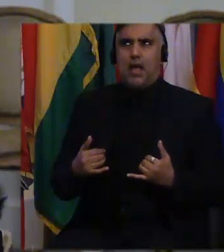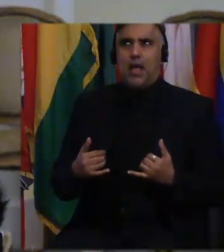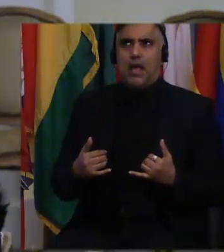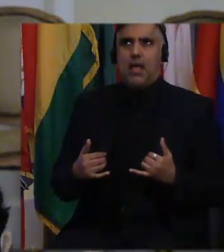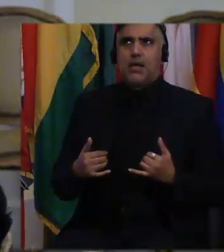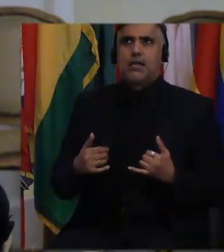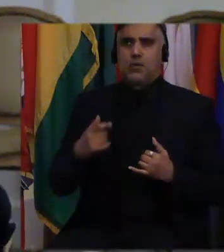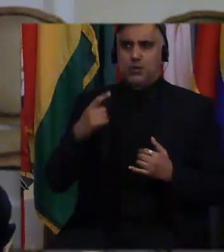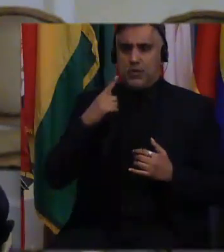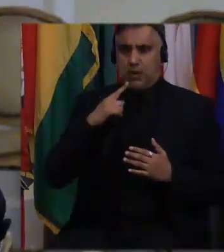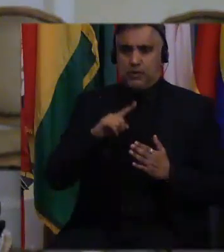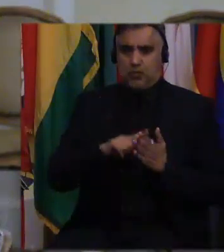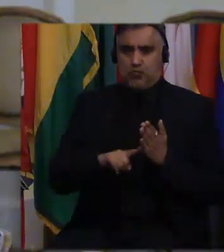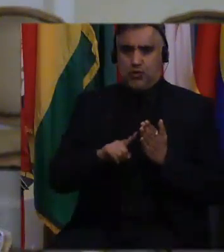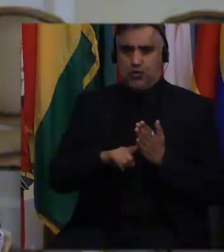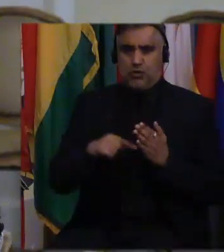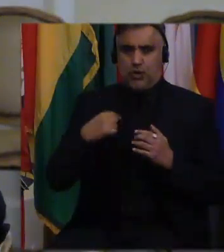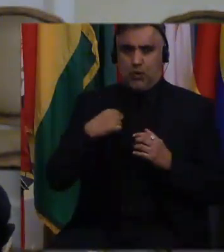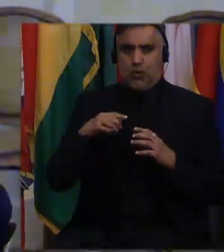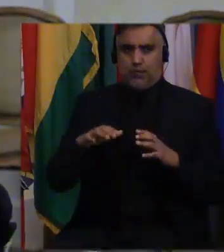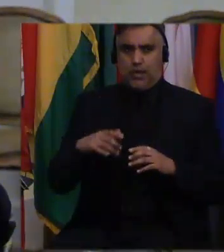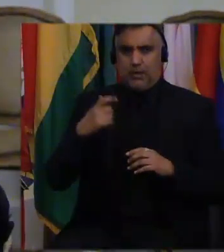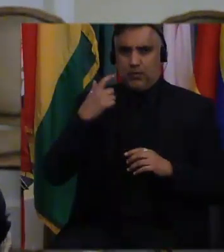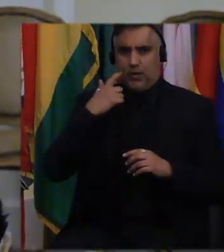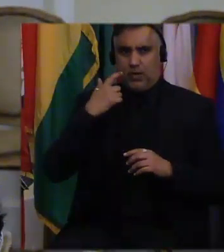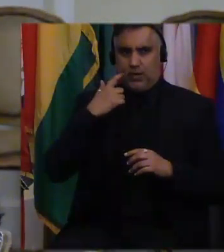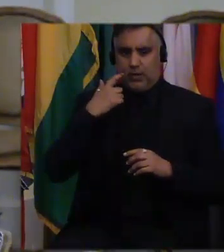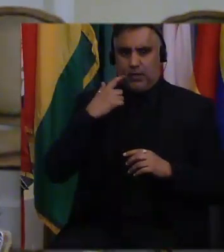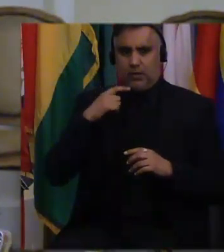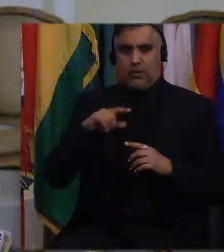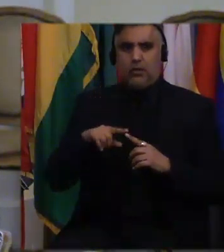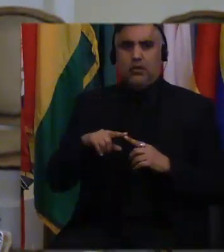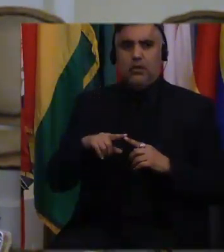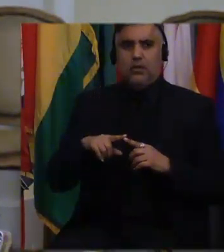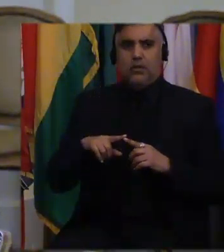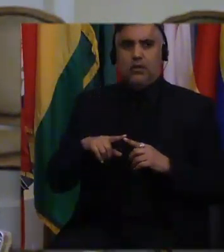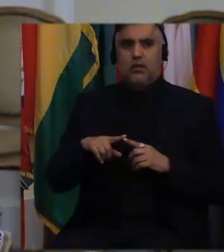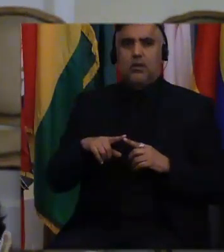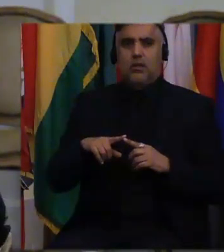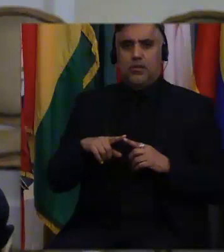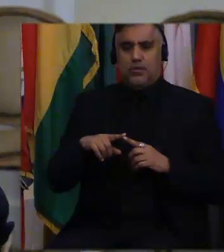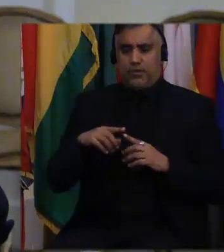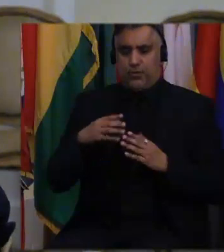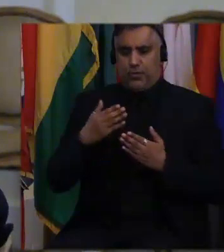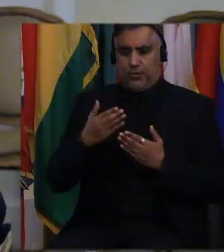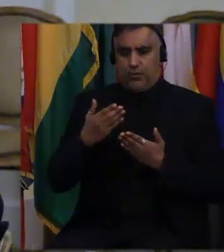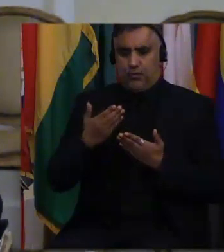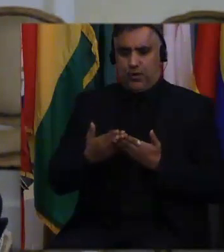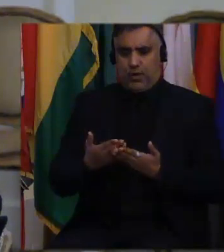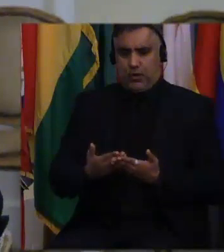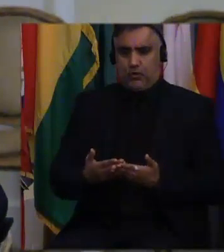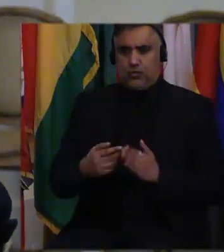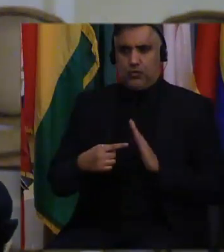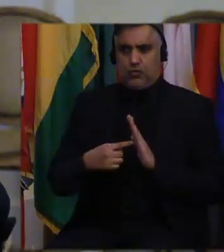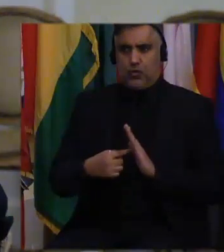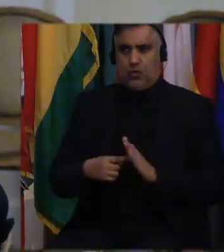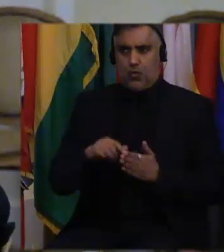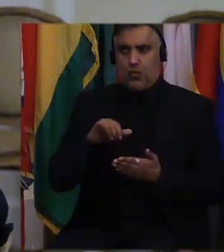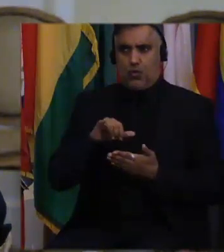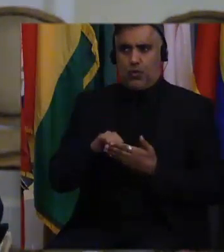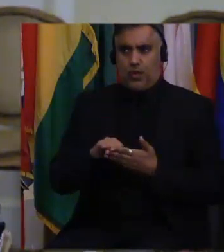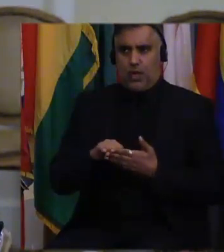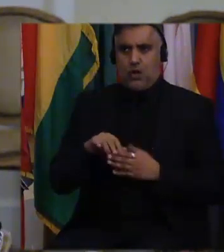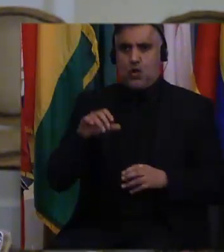Brasil, los anuarios muestran que los estupros, las violaciones domésticas, las